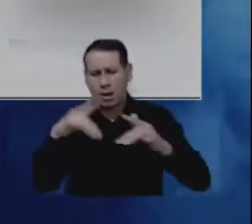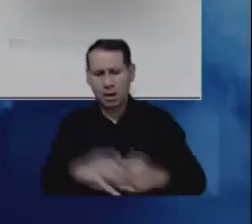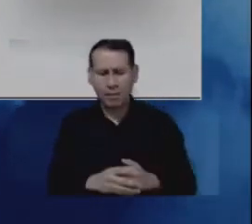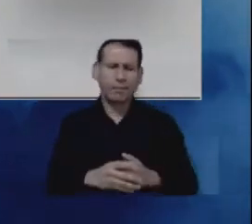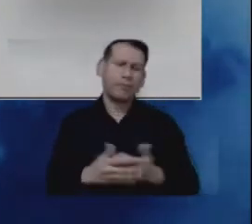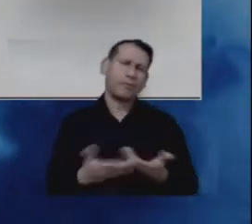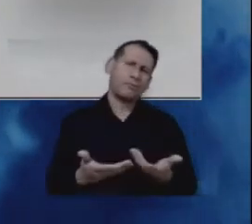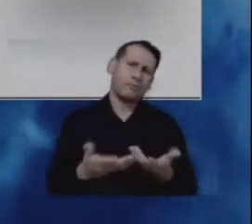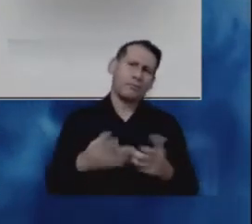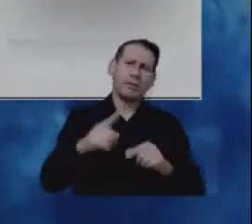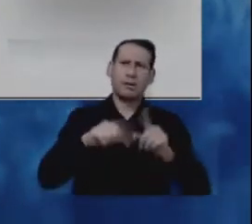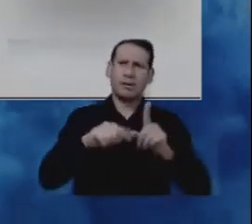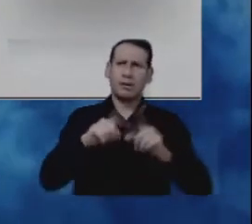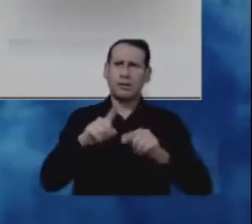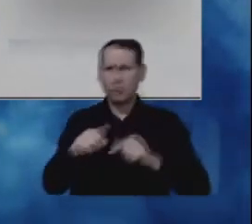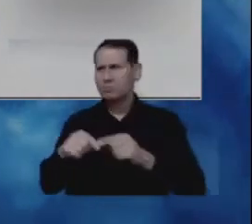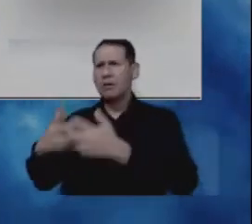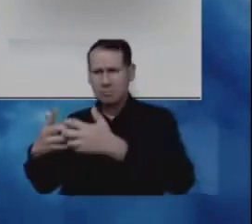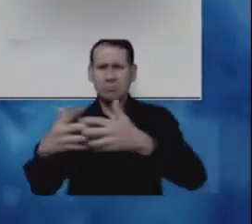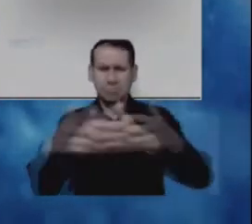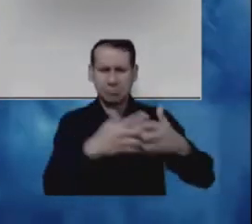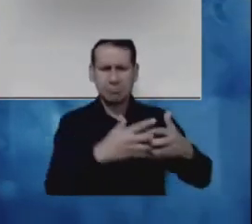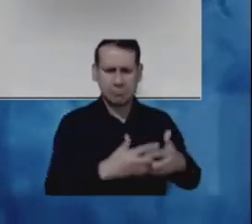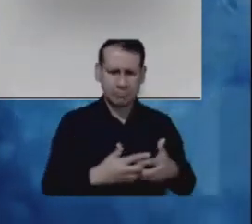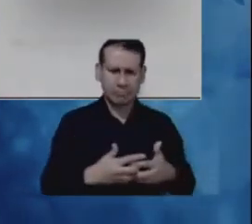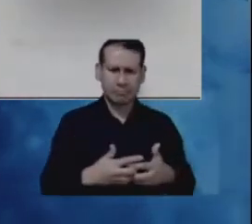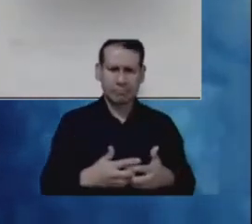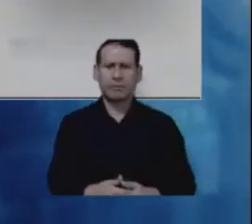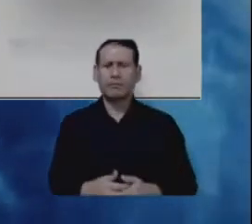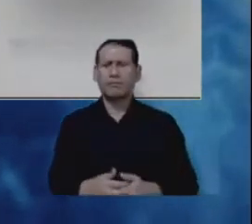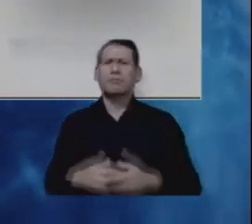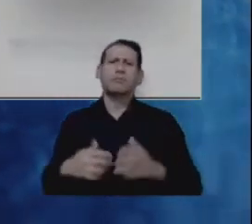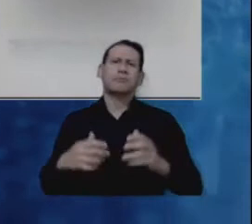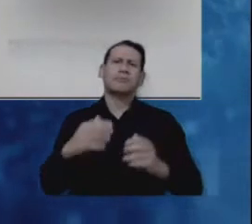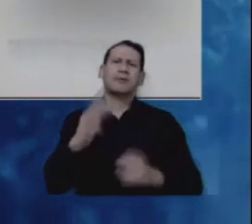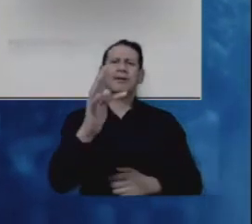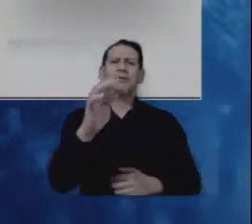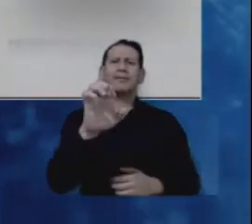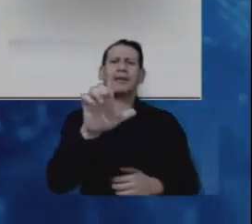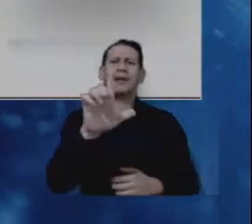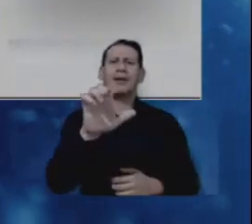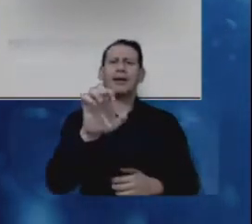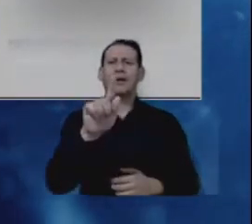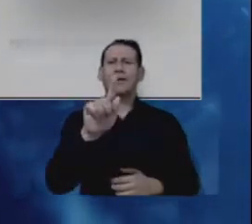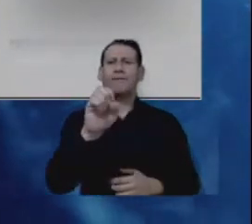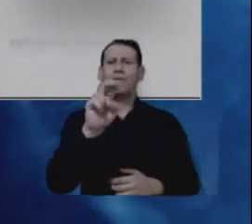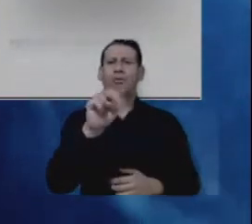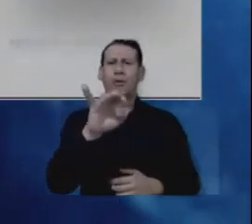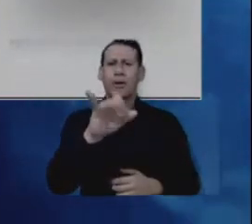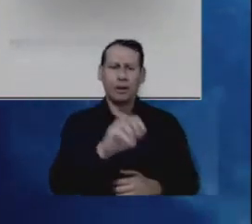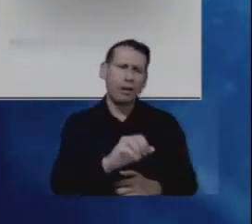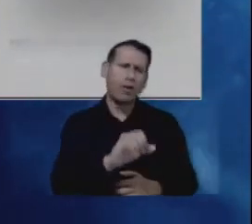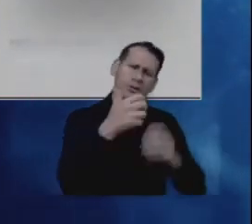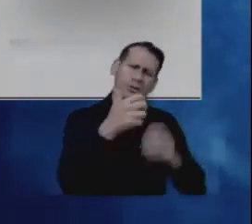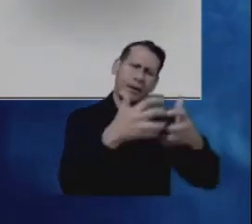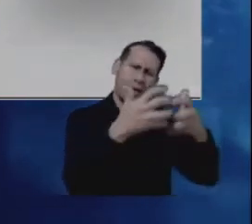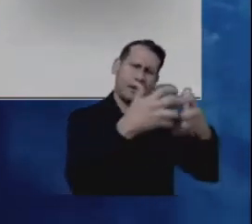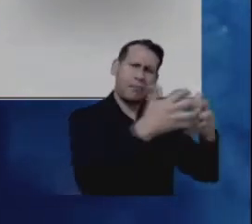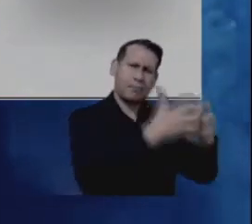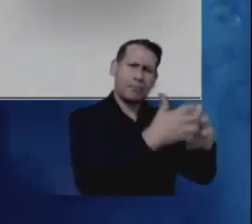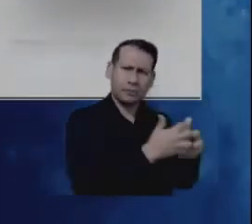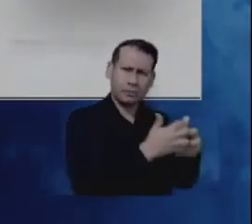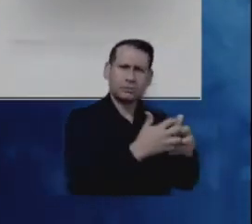de servicios como Telefónica y empresas de automatización industrial que